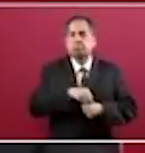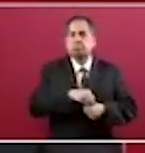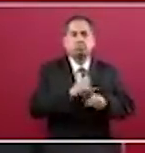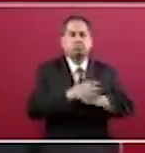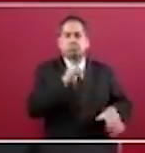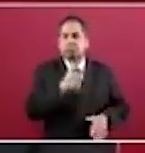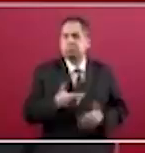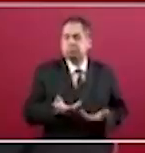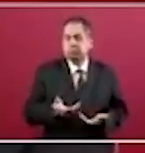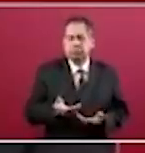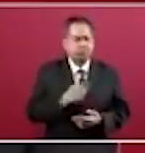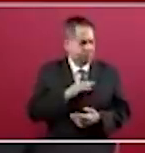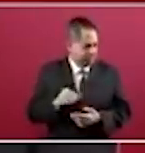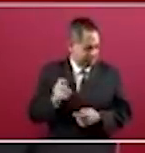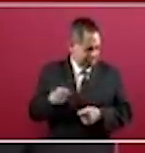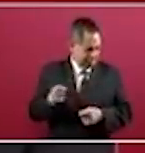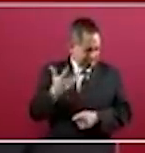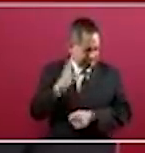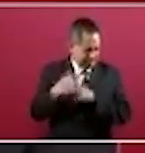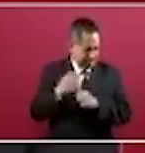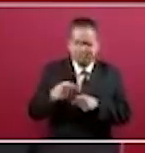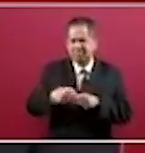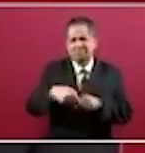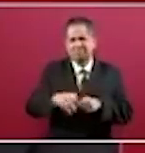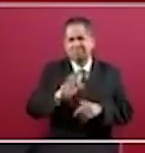por creo 10 años, ahora se vence,